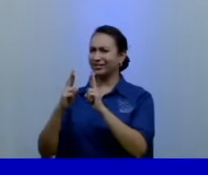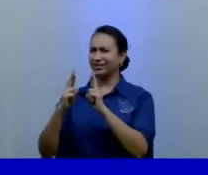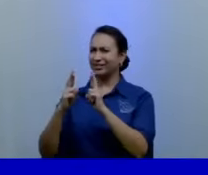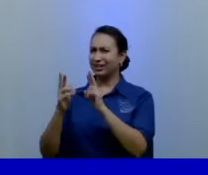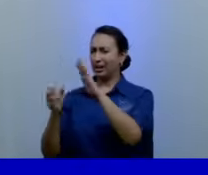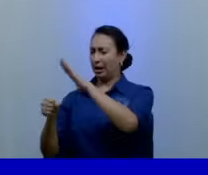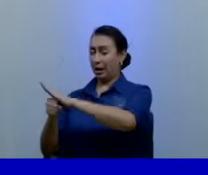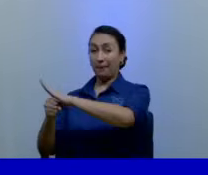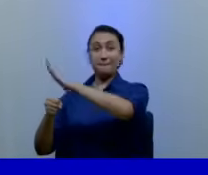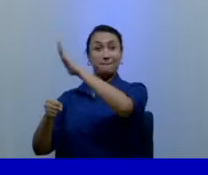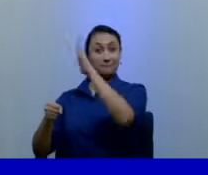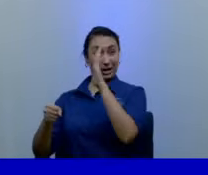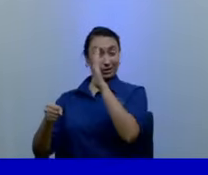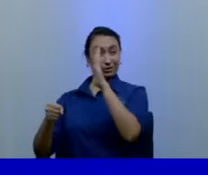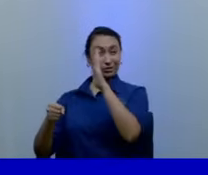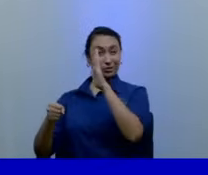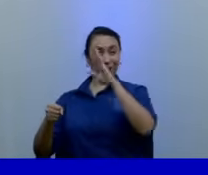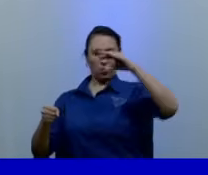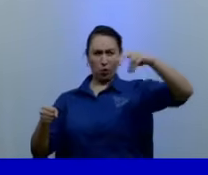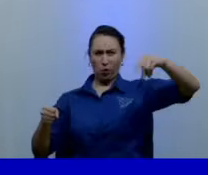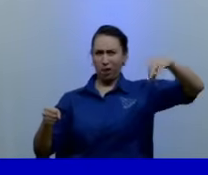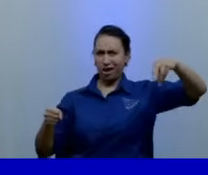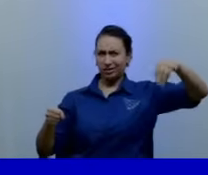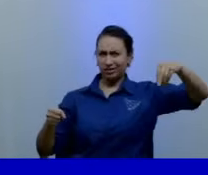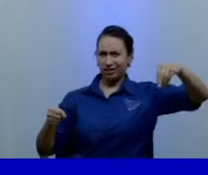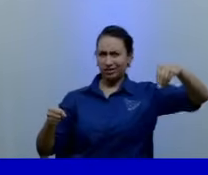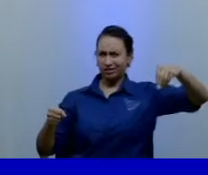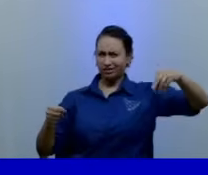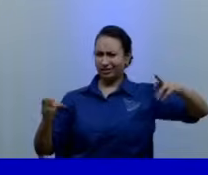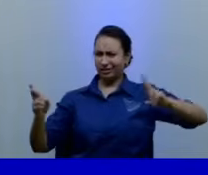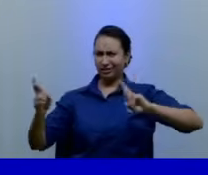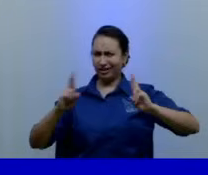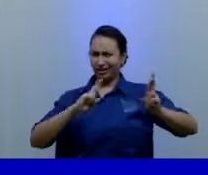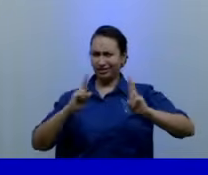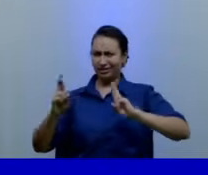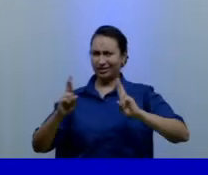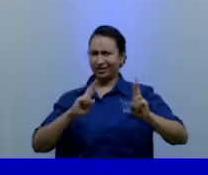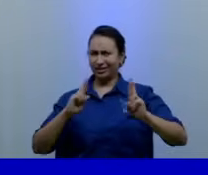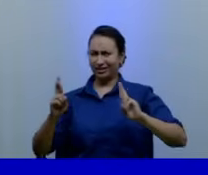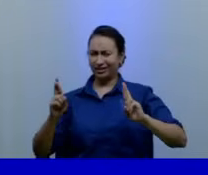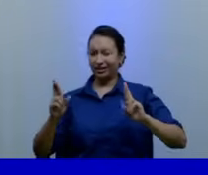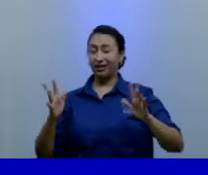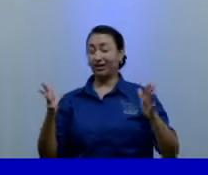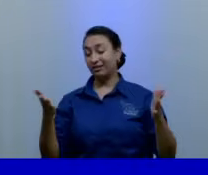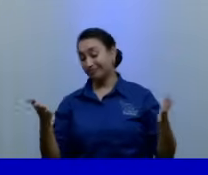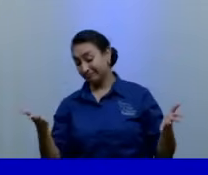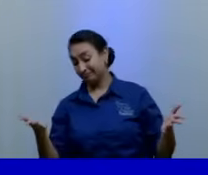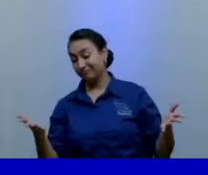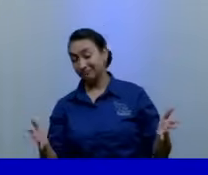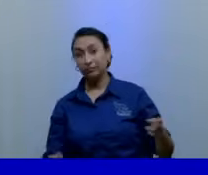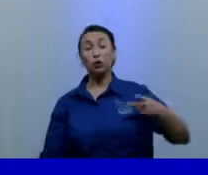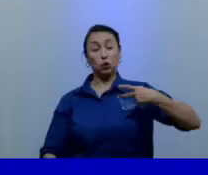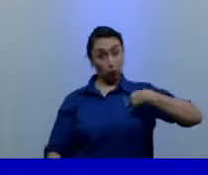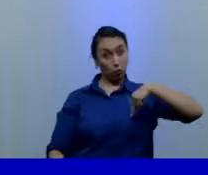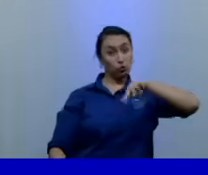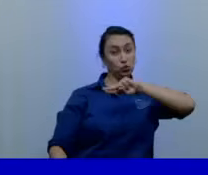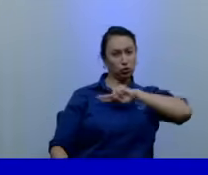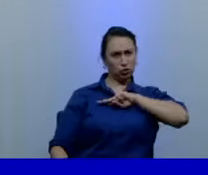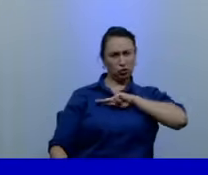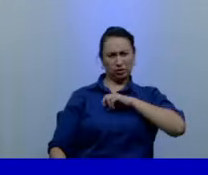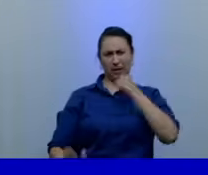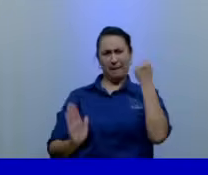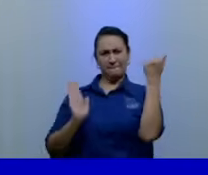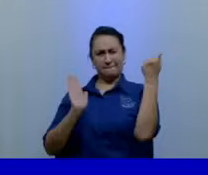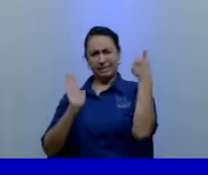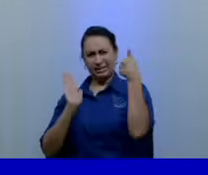especie de hijos de David, que hemos sido sellados con